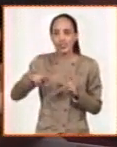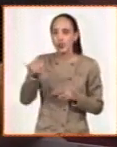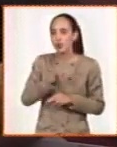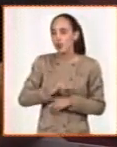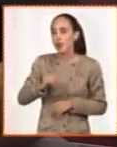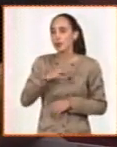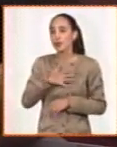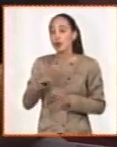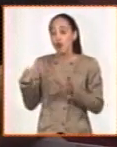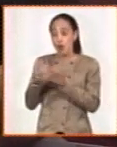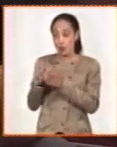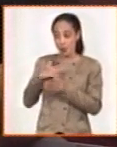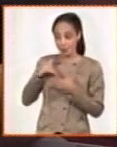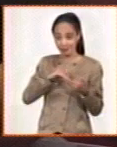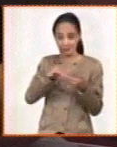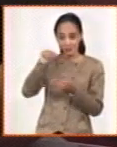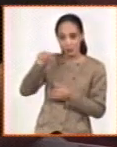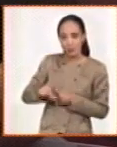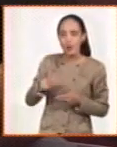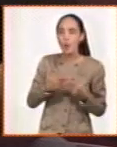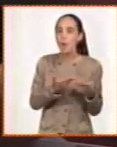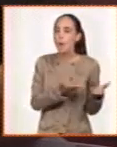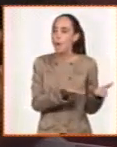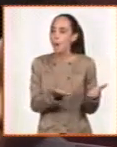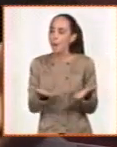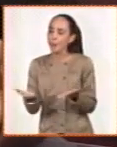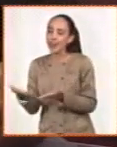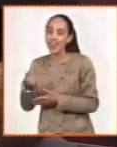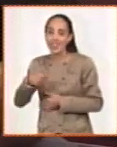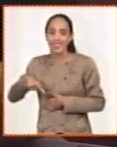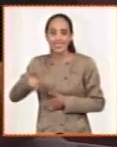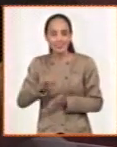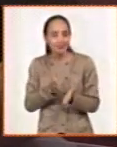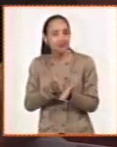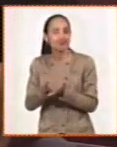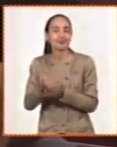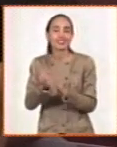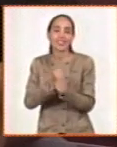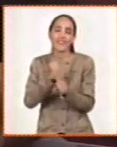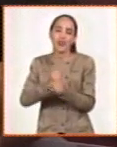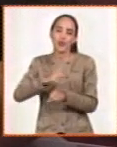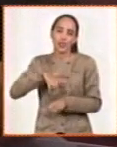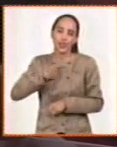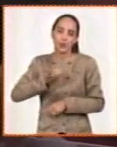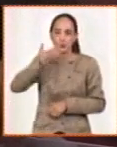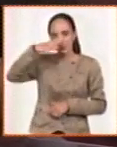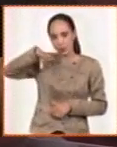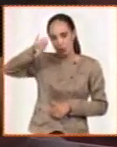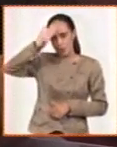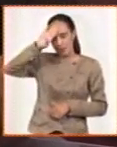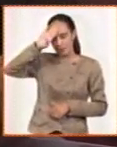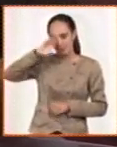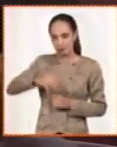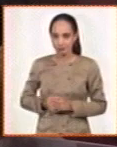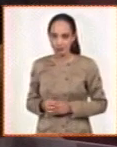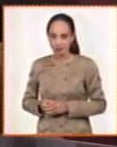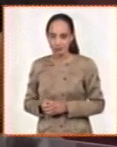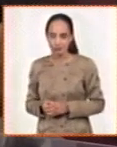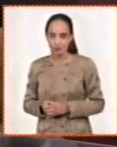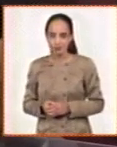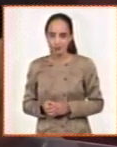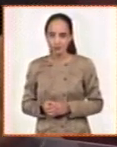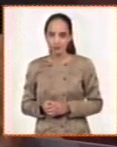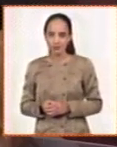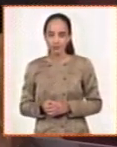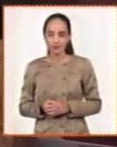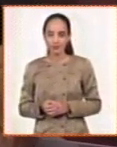camaradas, hace homenaje a esa continuidad de la cultura cubana, que antes se pensaba, y esto es bueno en el diálogo